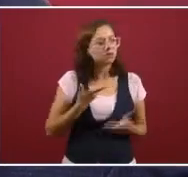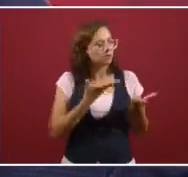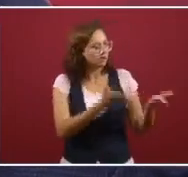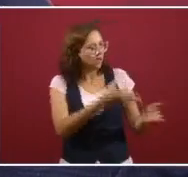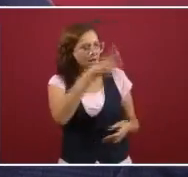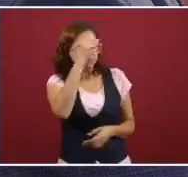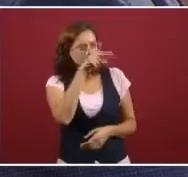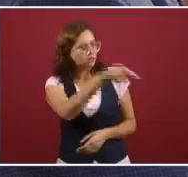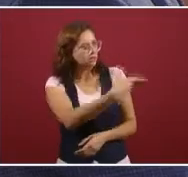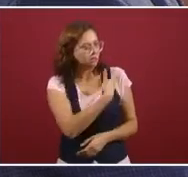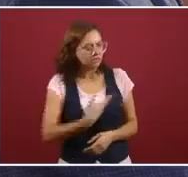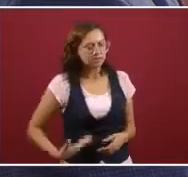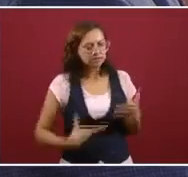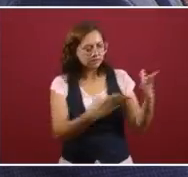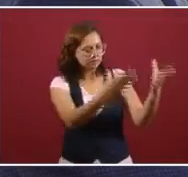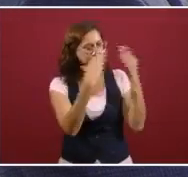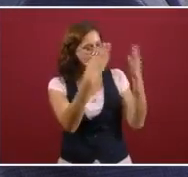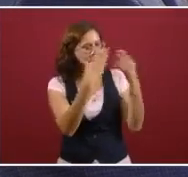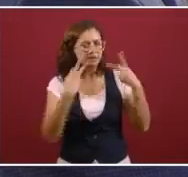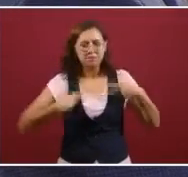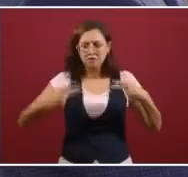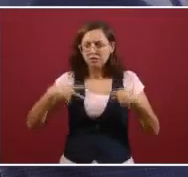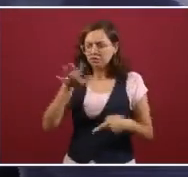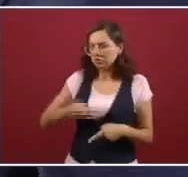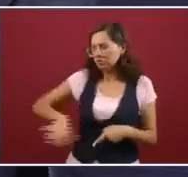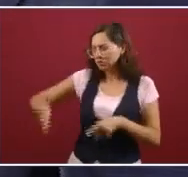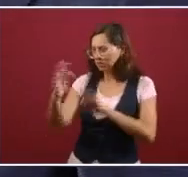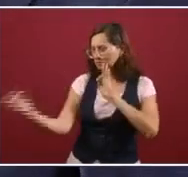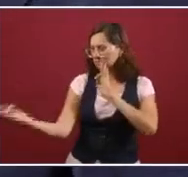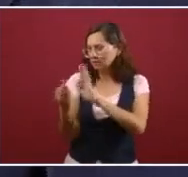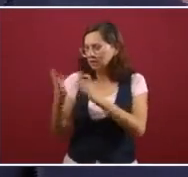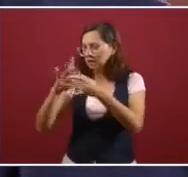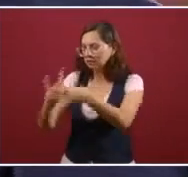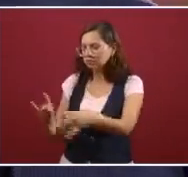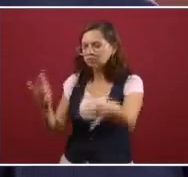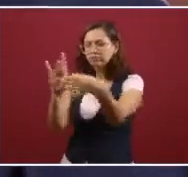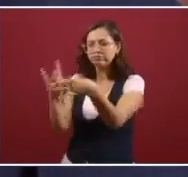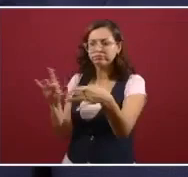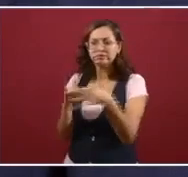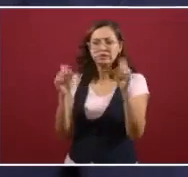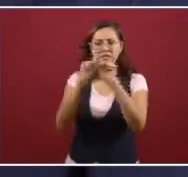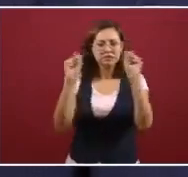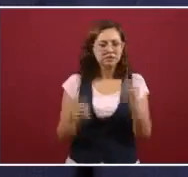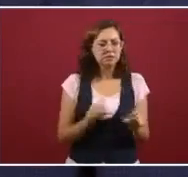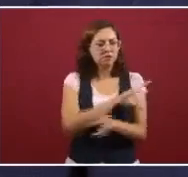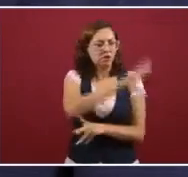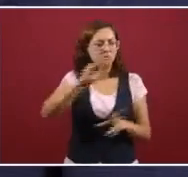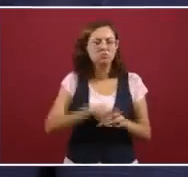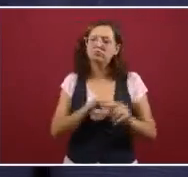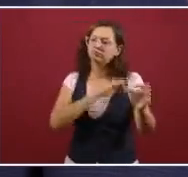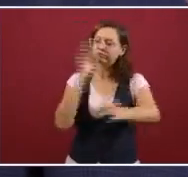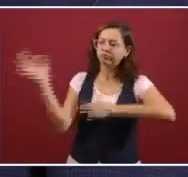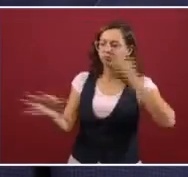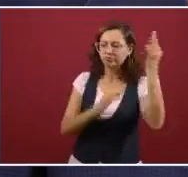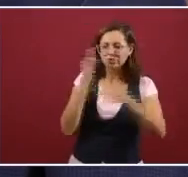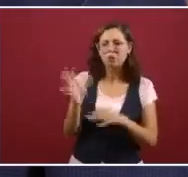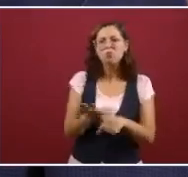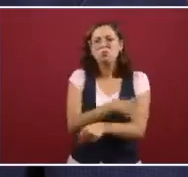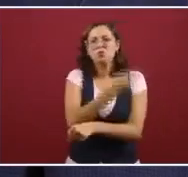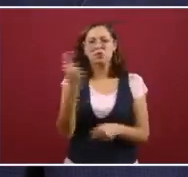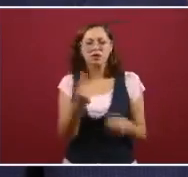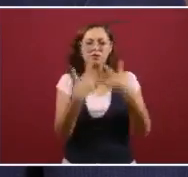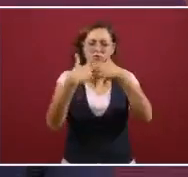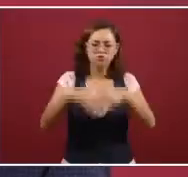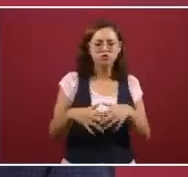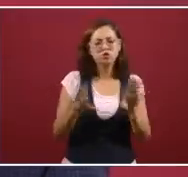señor presidente, que hay que estar cerca de los trabajadores para explicar el sistema, para explicar por qué existen las Afores, cómo